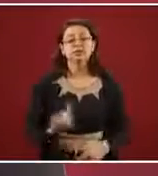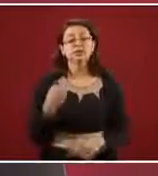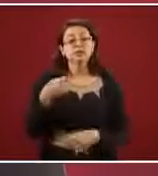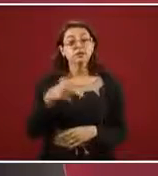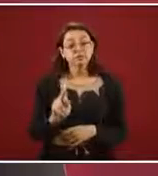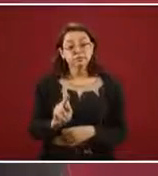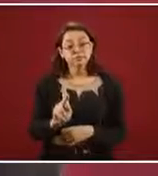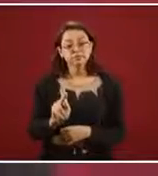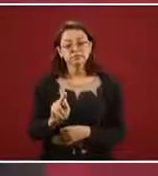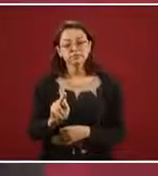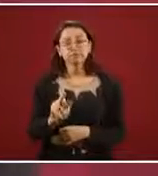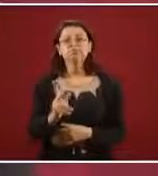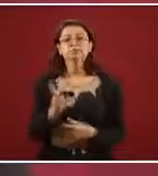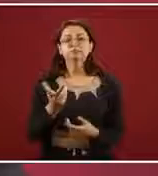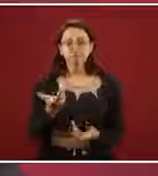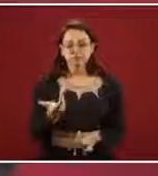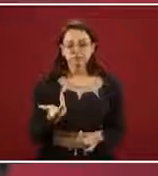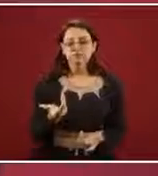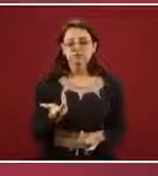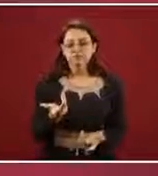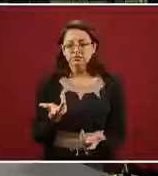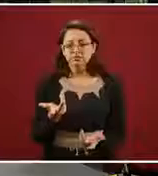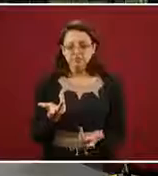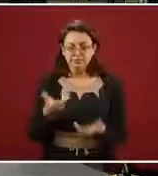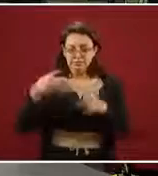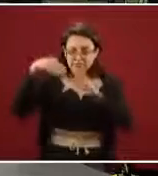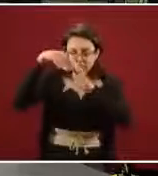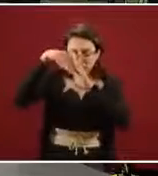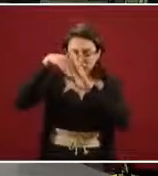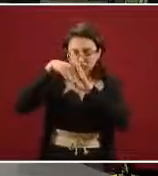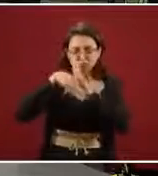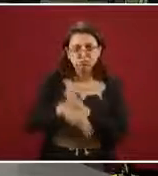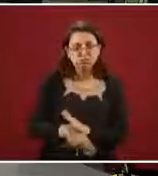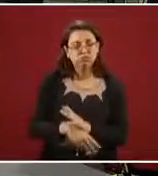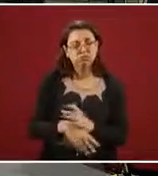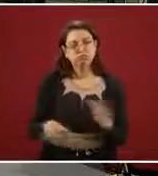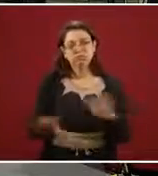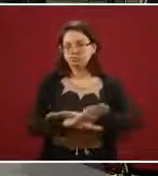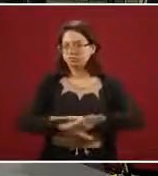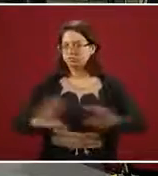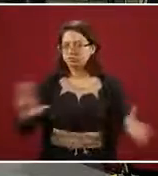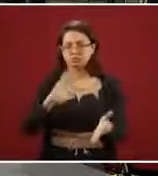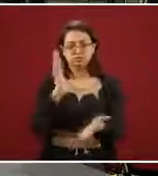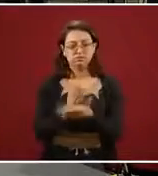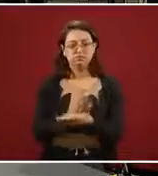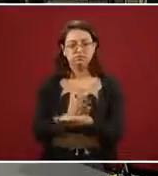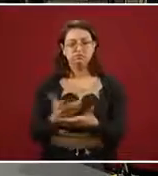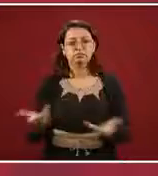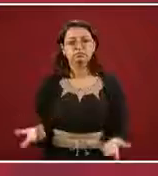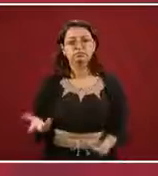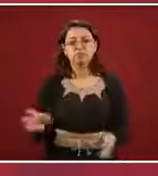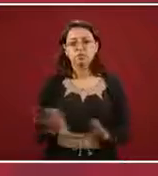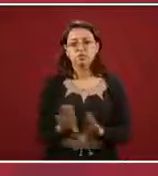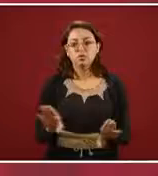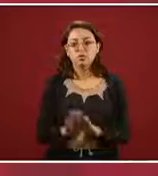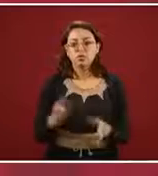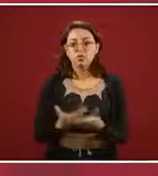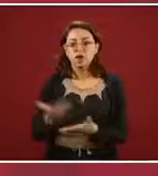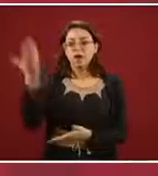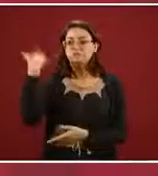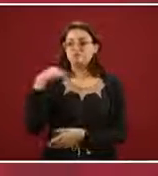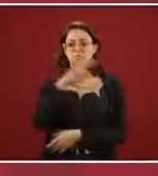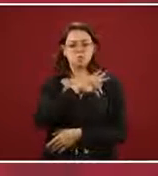Pero sí, que ya no se siga deteriorando. Imagínense, de 50 kilos de